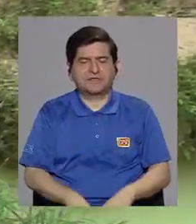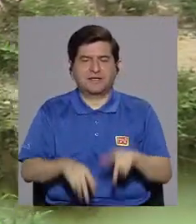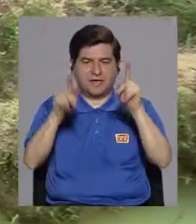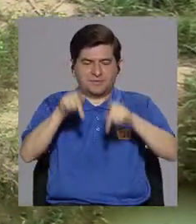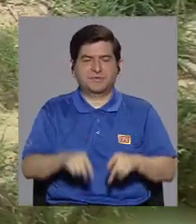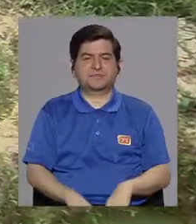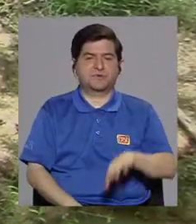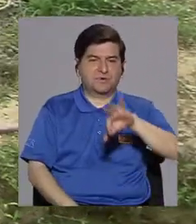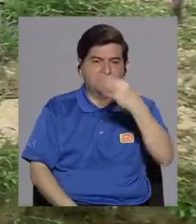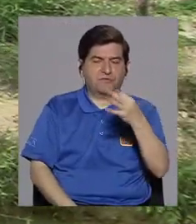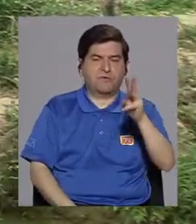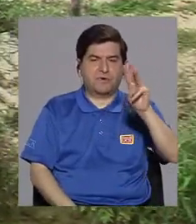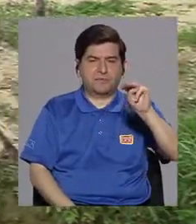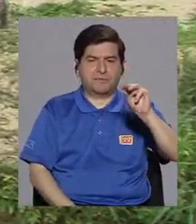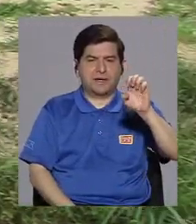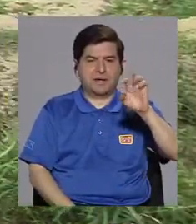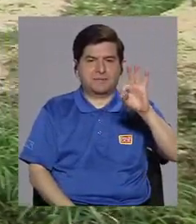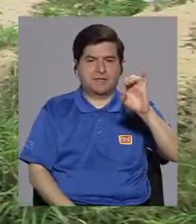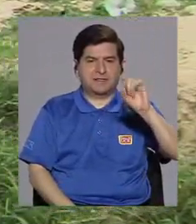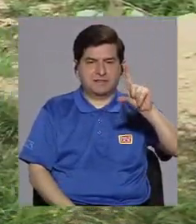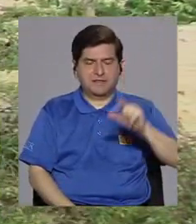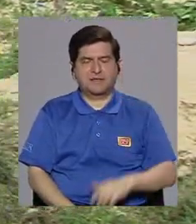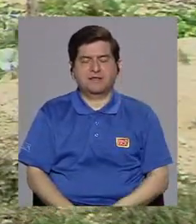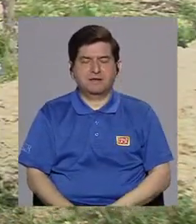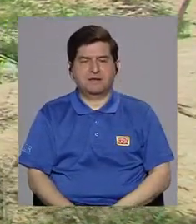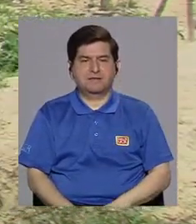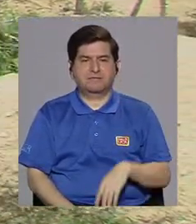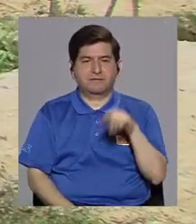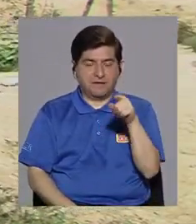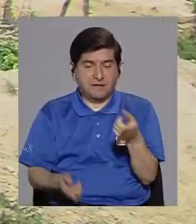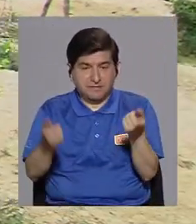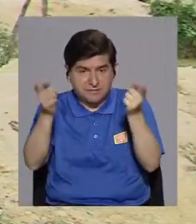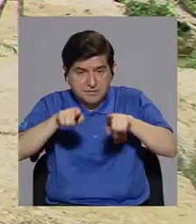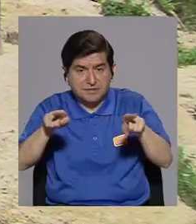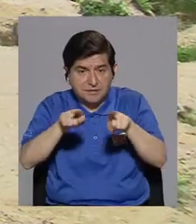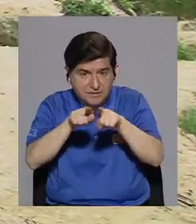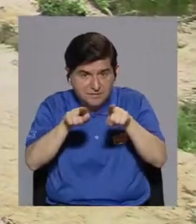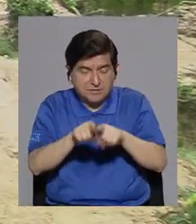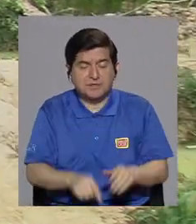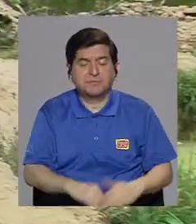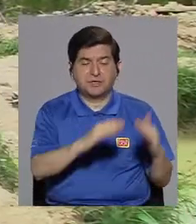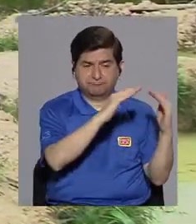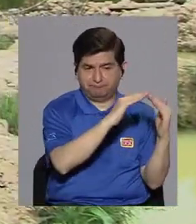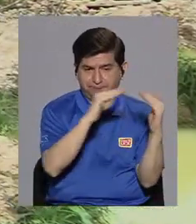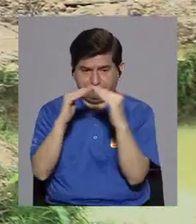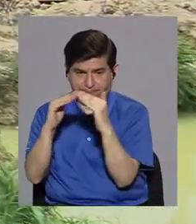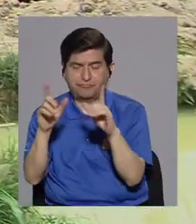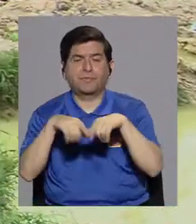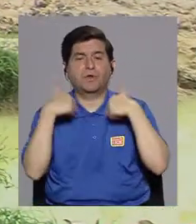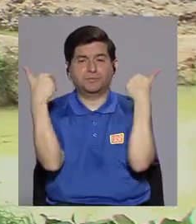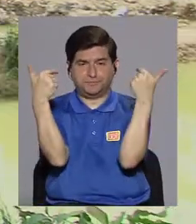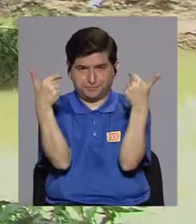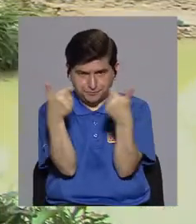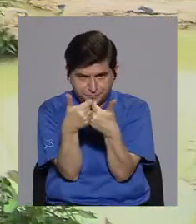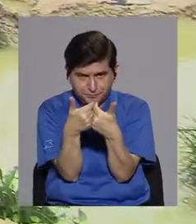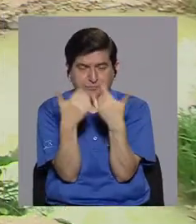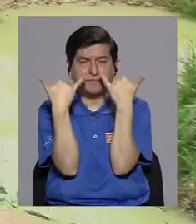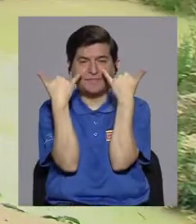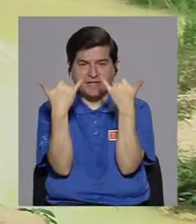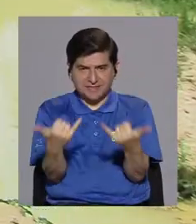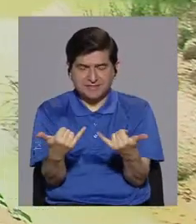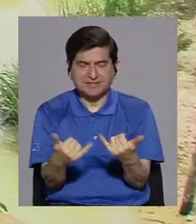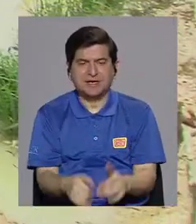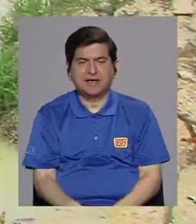metilmercurio. Entonces, esto hay que llamar la atención. Y también a nivel doméstico hay grupos ya